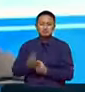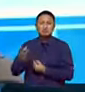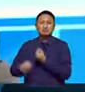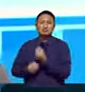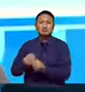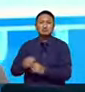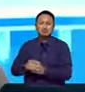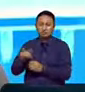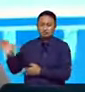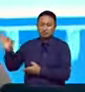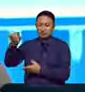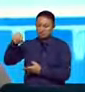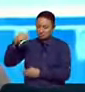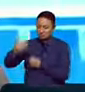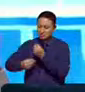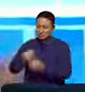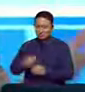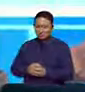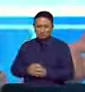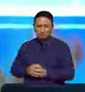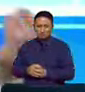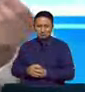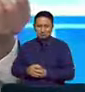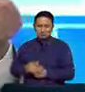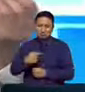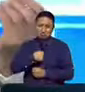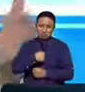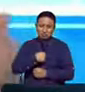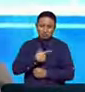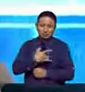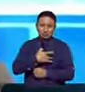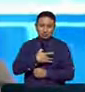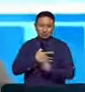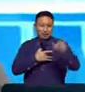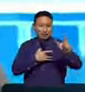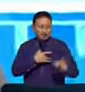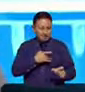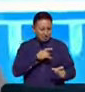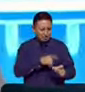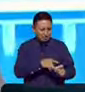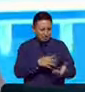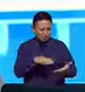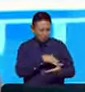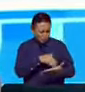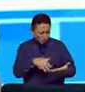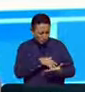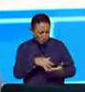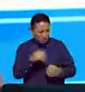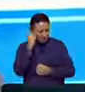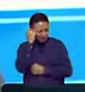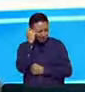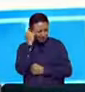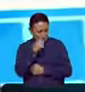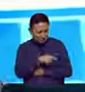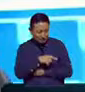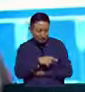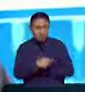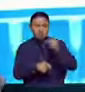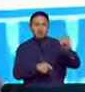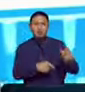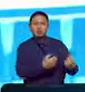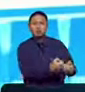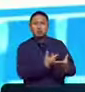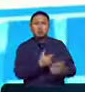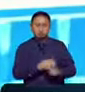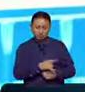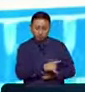representante en este contexto, ¿no? Tú dices, yo sentí lo que la gente tenía de incertidumbre, pero la gente expresaba